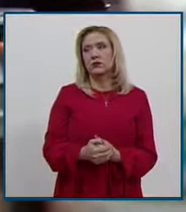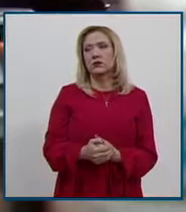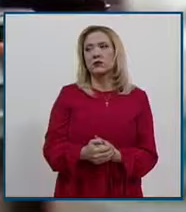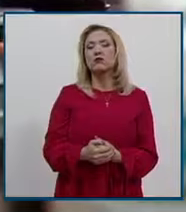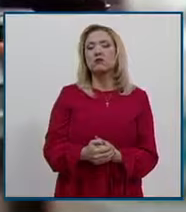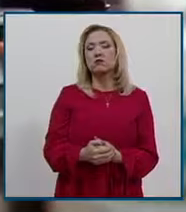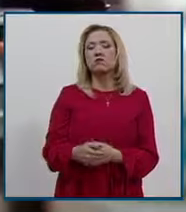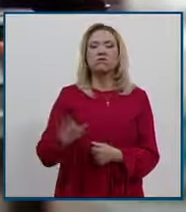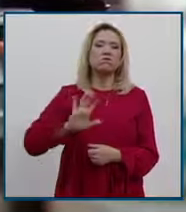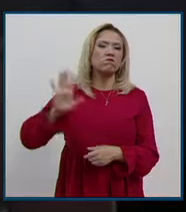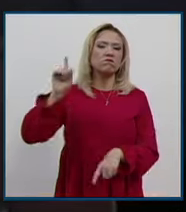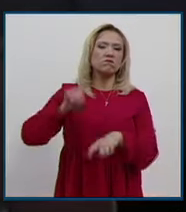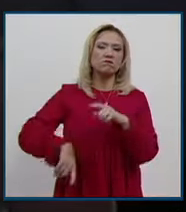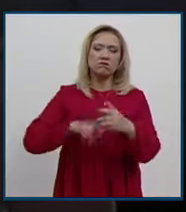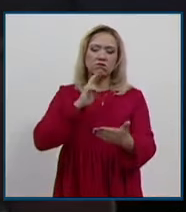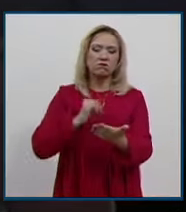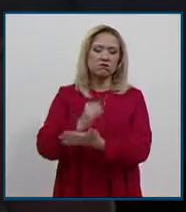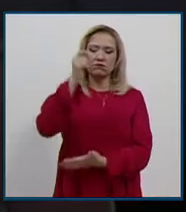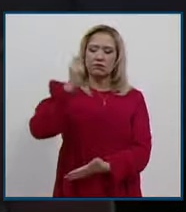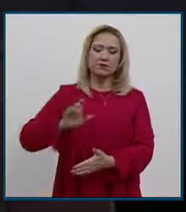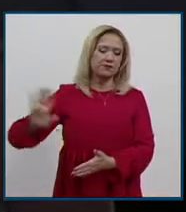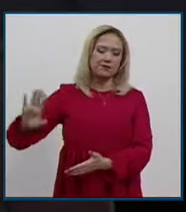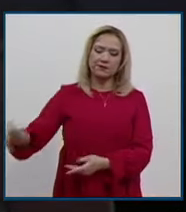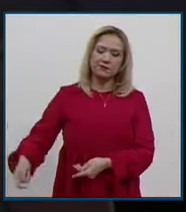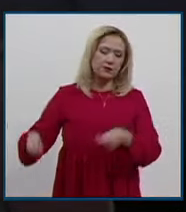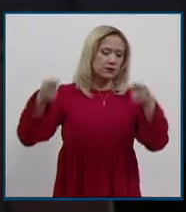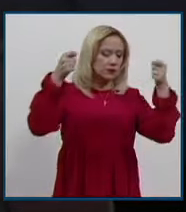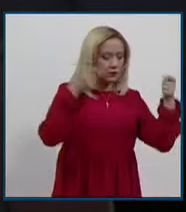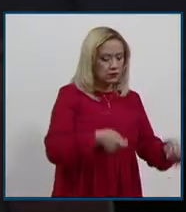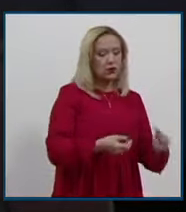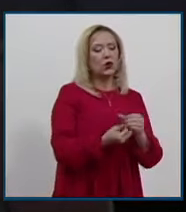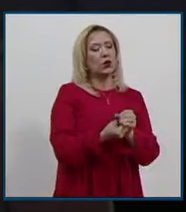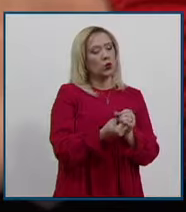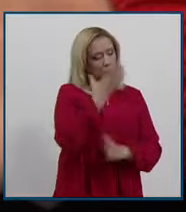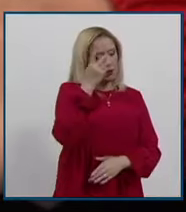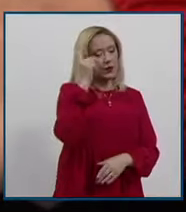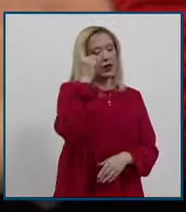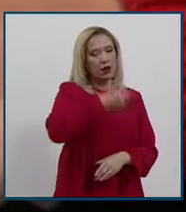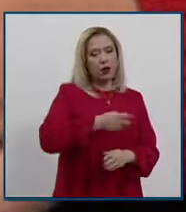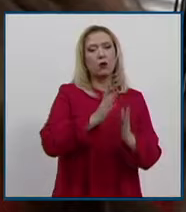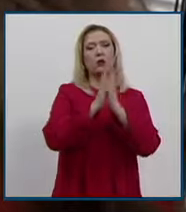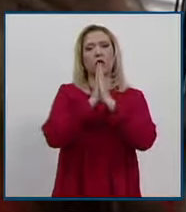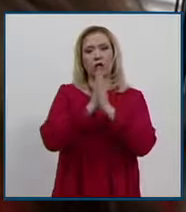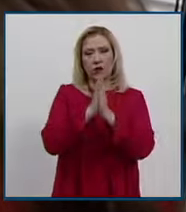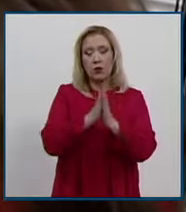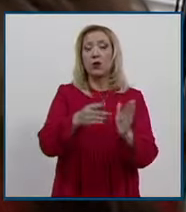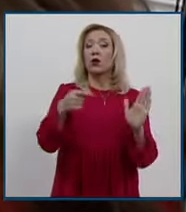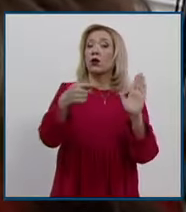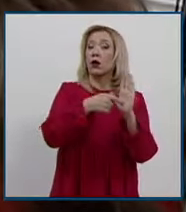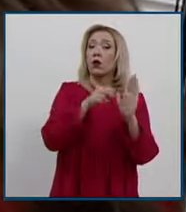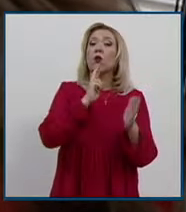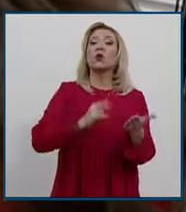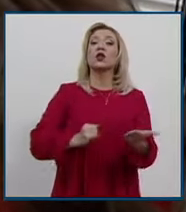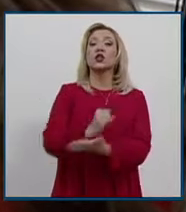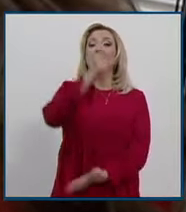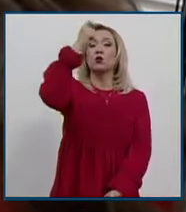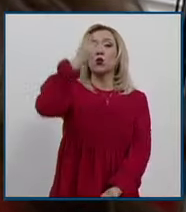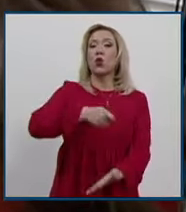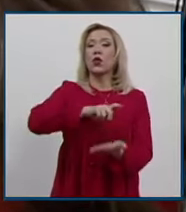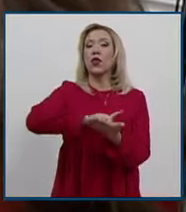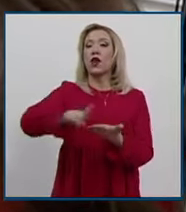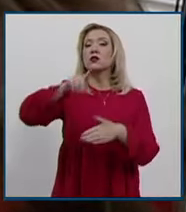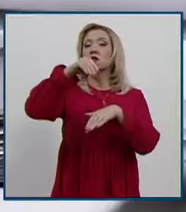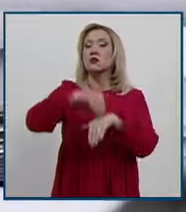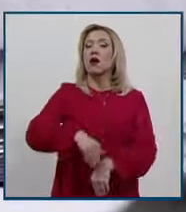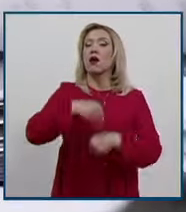resolución del tribunal y le devolvió el asunto para que dicte una nueva en la que conforme a la doctrina jurisprudencial establezca si